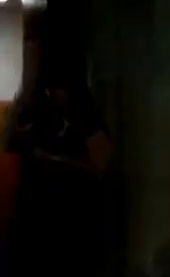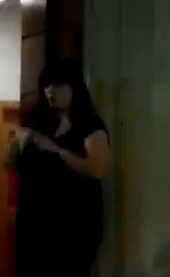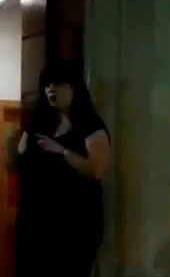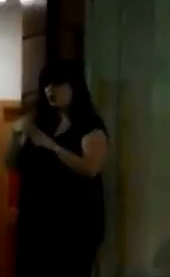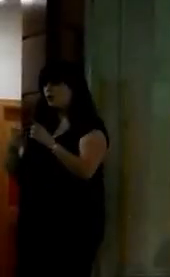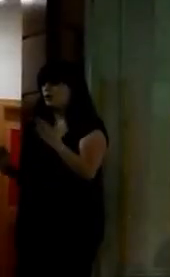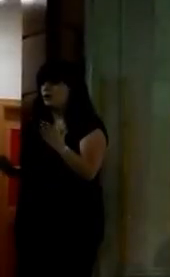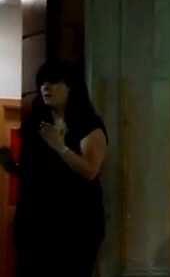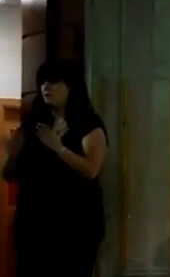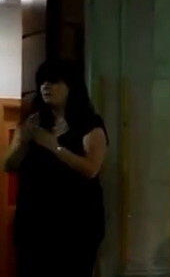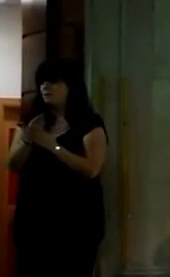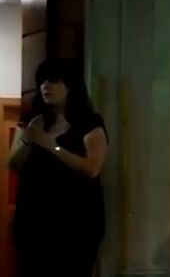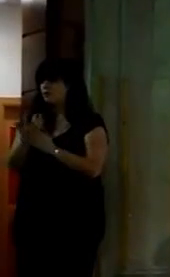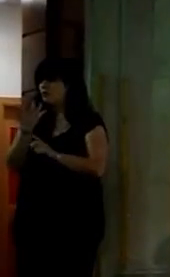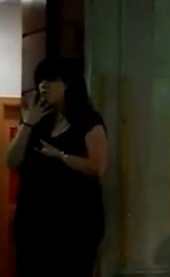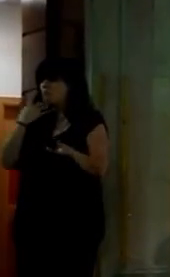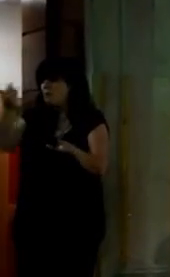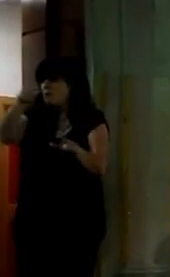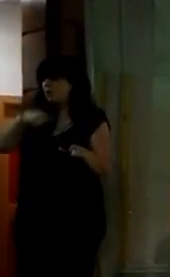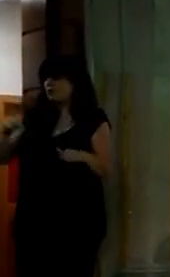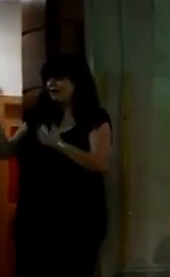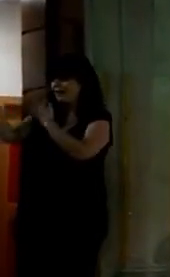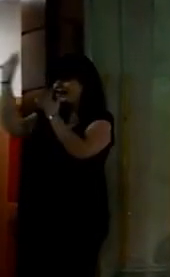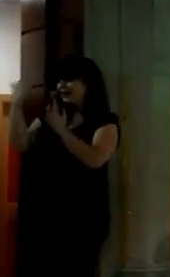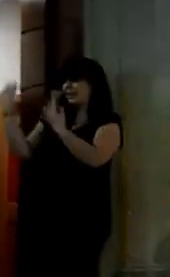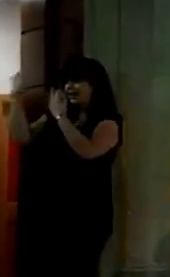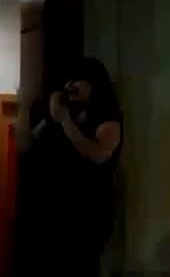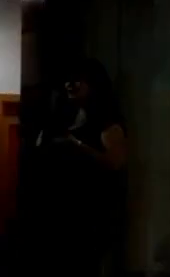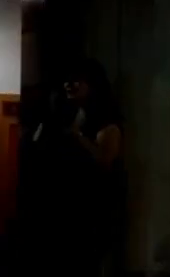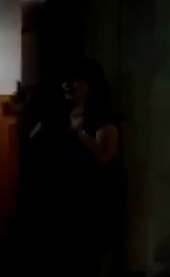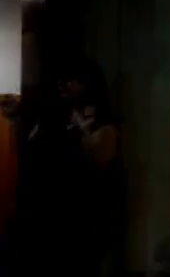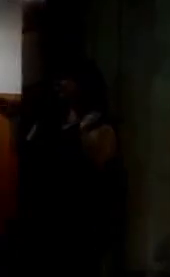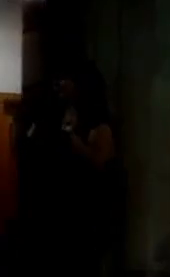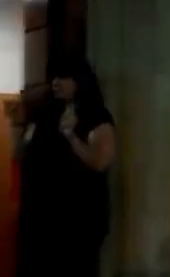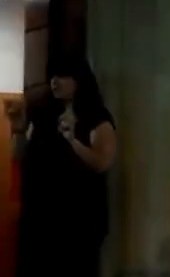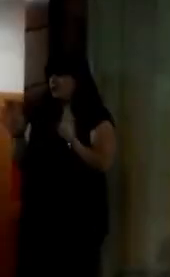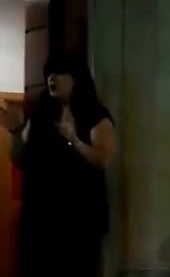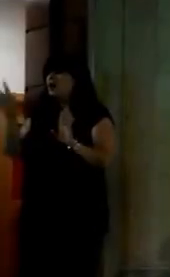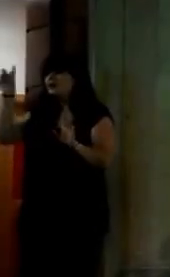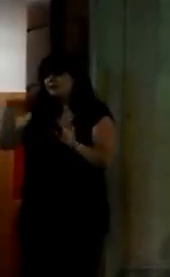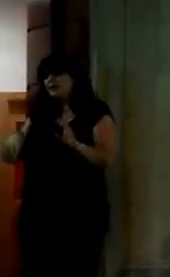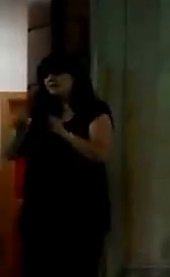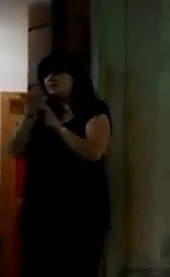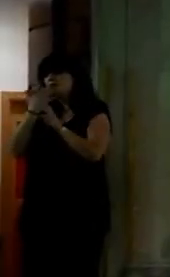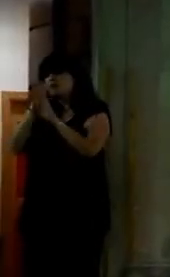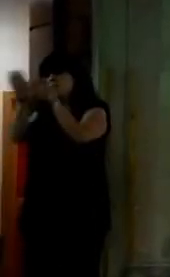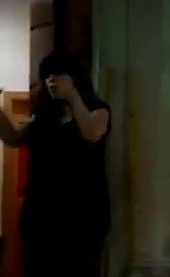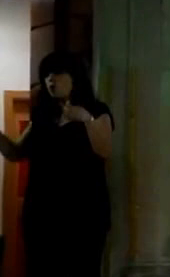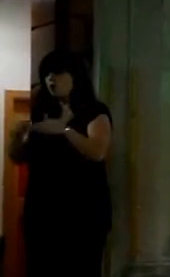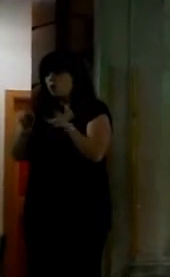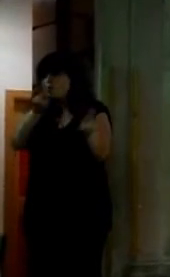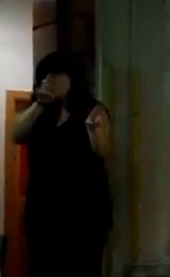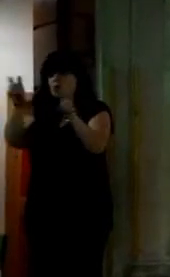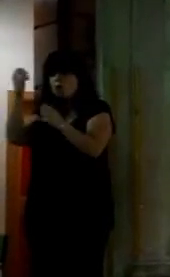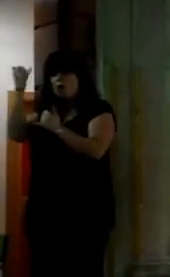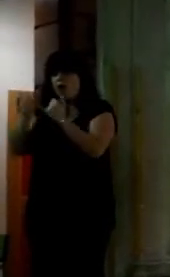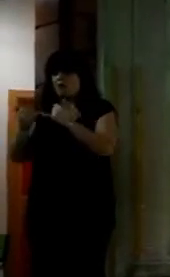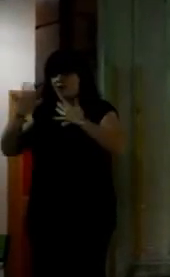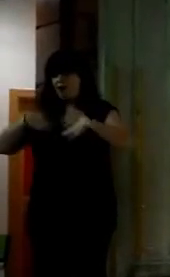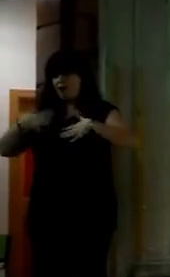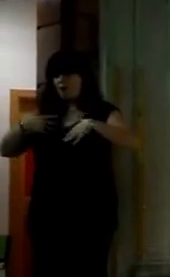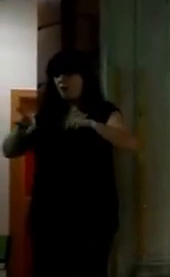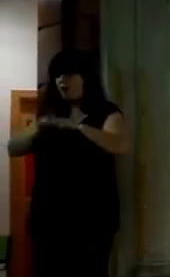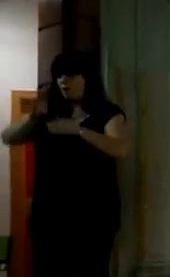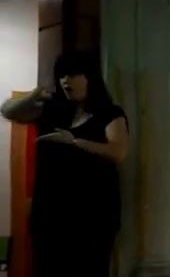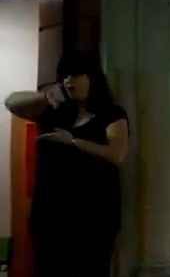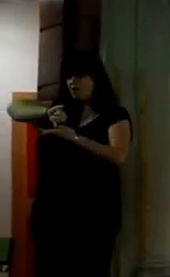enganar polos vellos partidos, pero tampouco polos novos partidos que se din de centro, que se disfrazan de centro, pero que